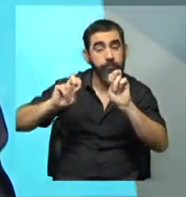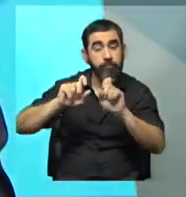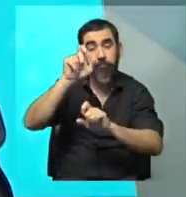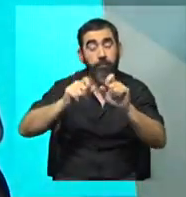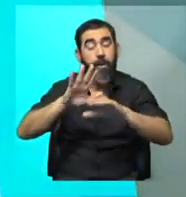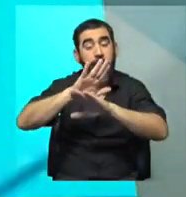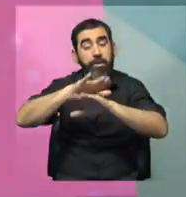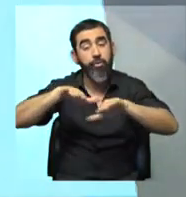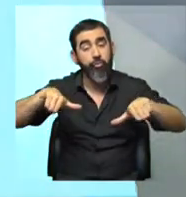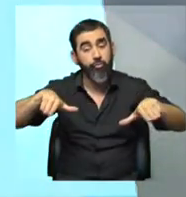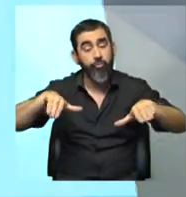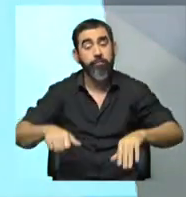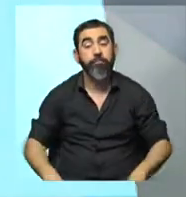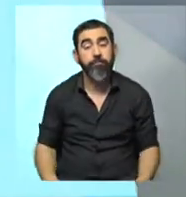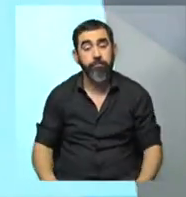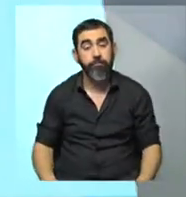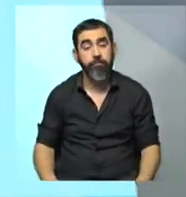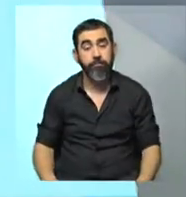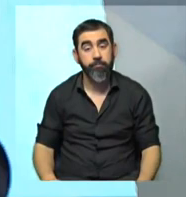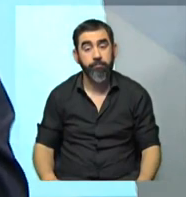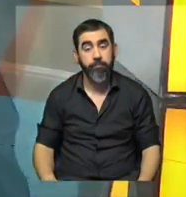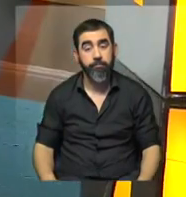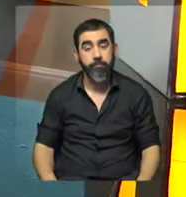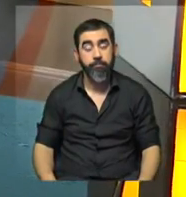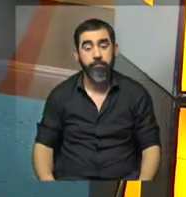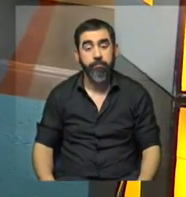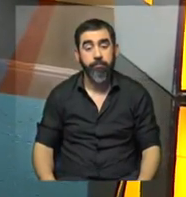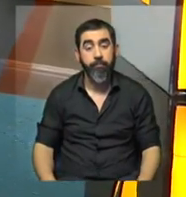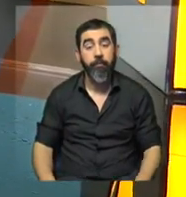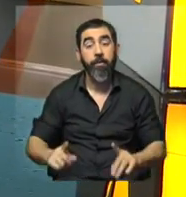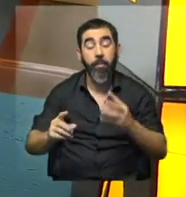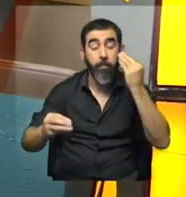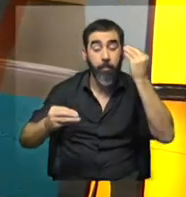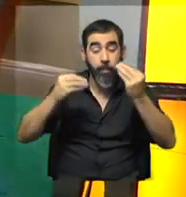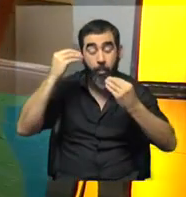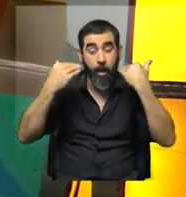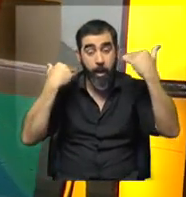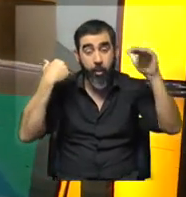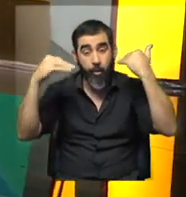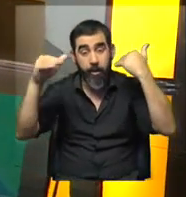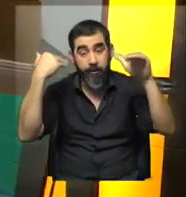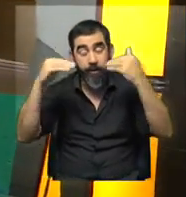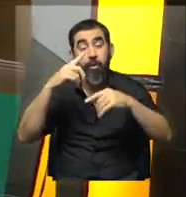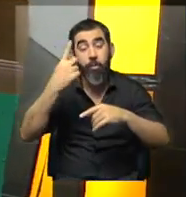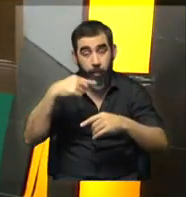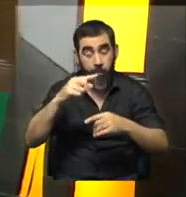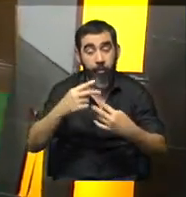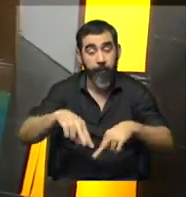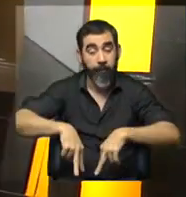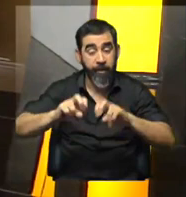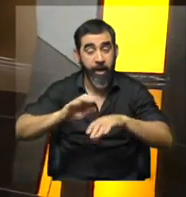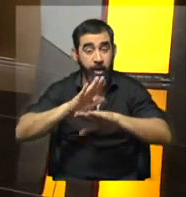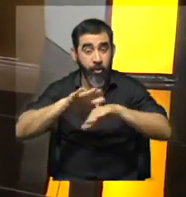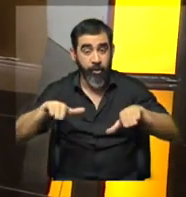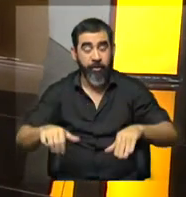de niños. Pero ustedes llegaron a los niños a partir de lo que se había visto de preocupante en los adolescentes, ¿no? De alguna manera sí, es